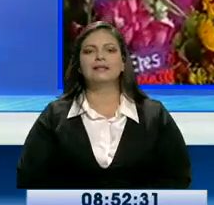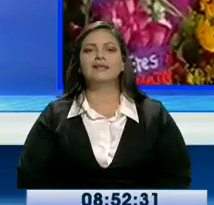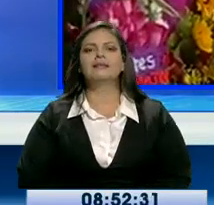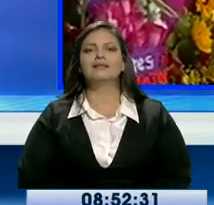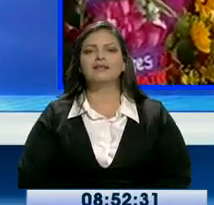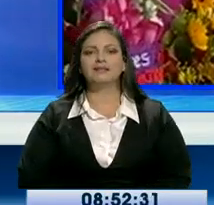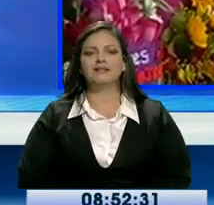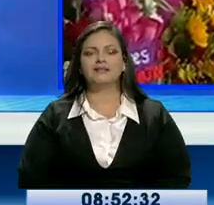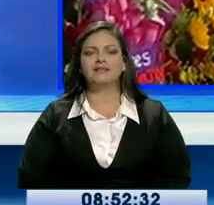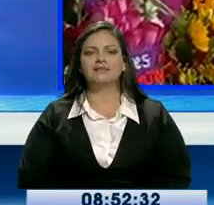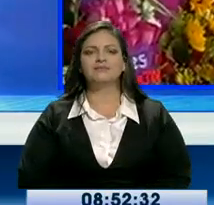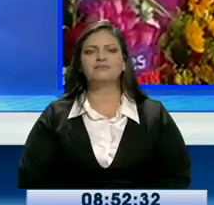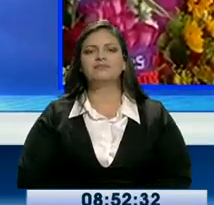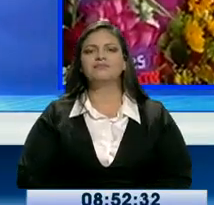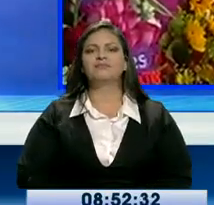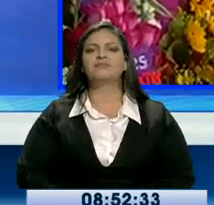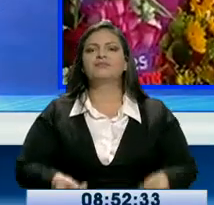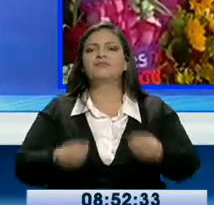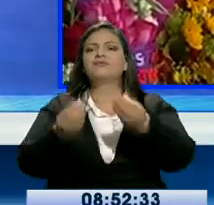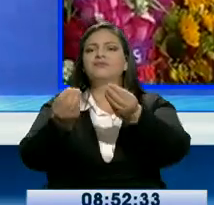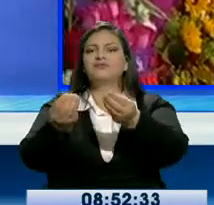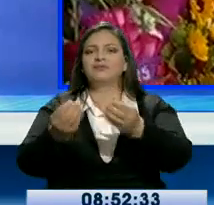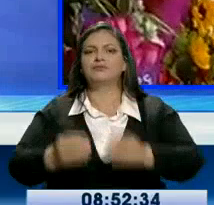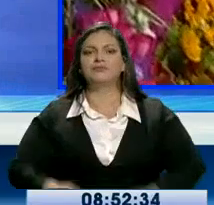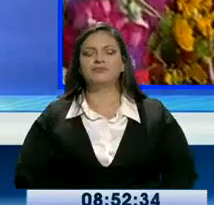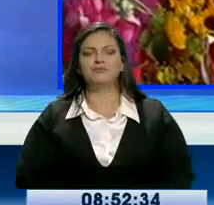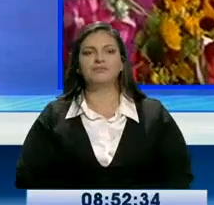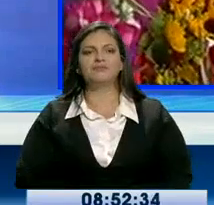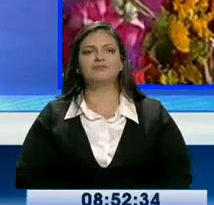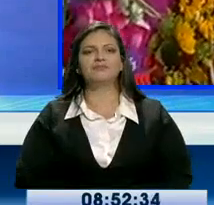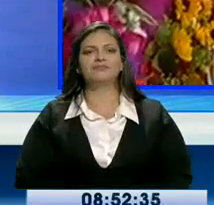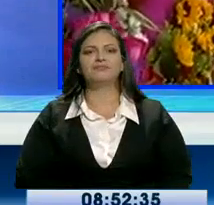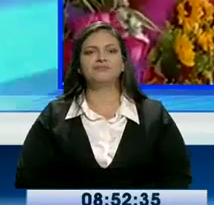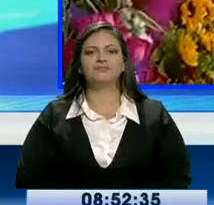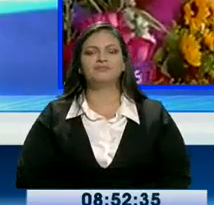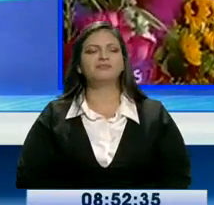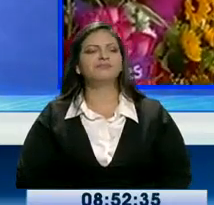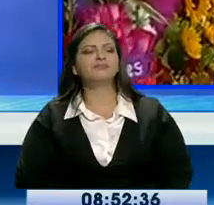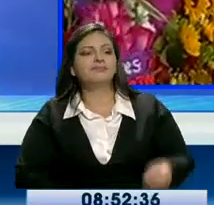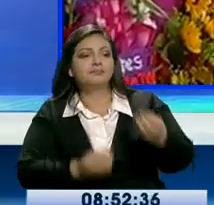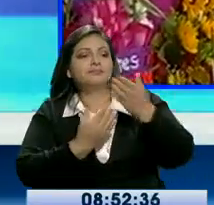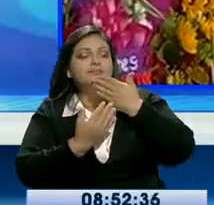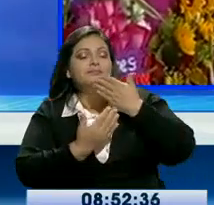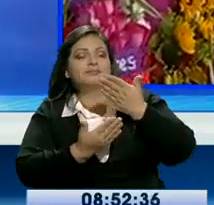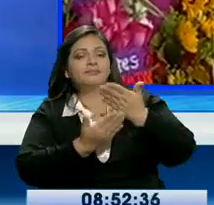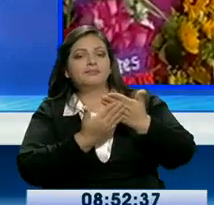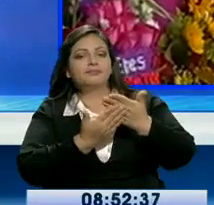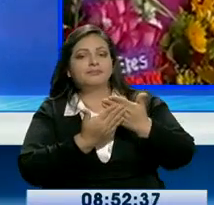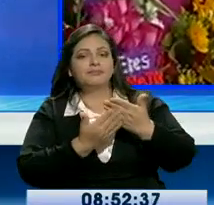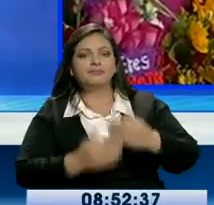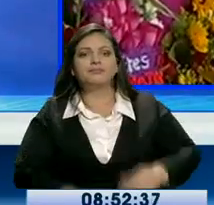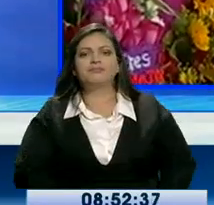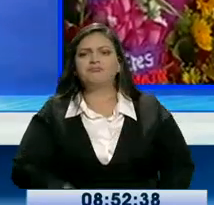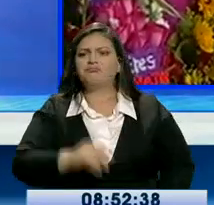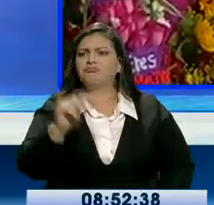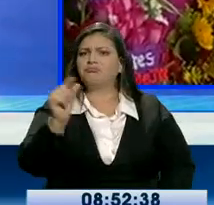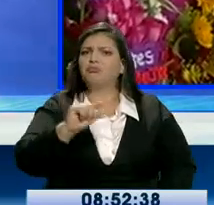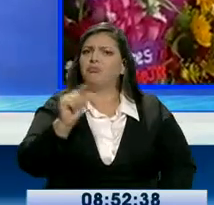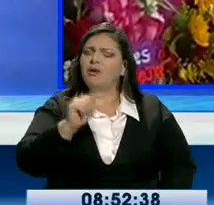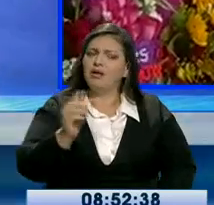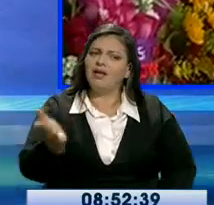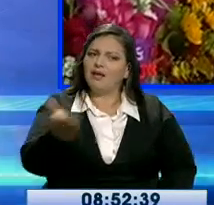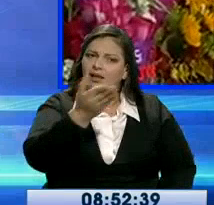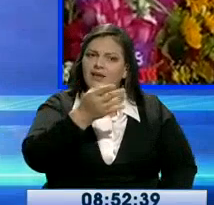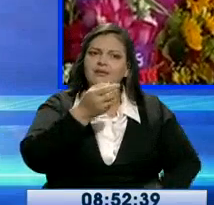por ahí vamos a ver a quién se la damos. Adriana, usted continúa con más. Perfecto, gracias Jorge por tu reporte. Y aproveche los precios módicos para entregarle